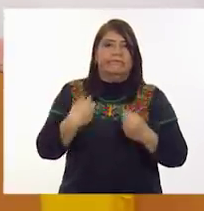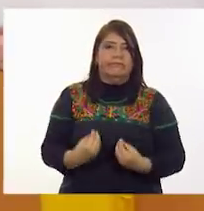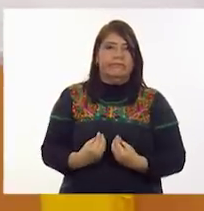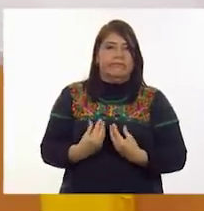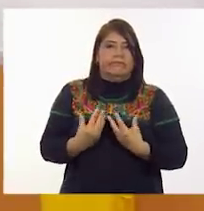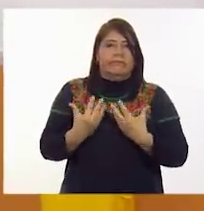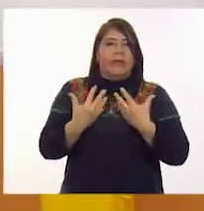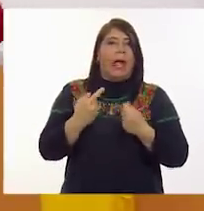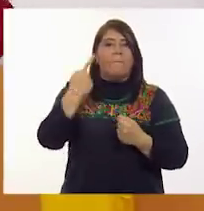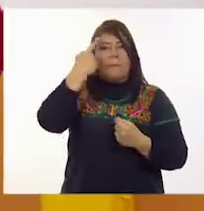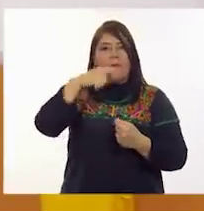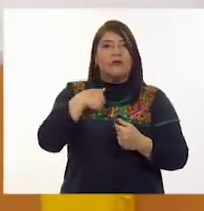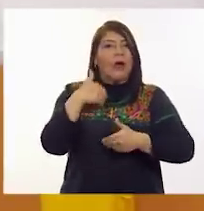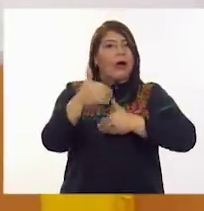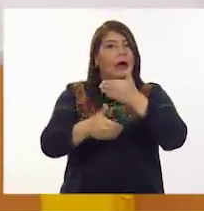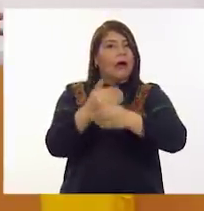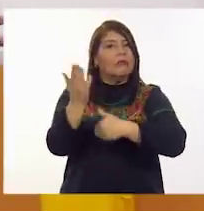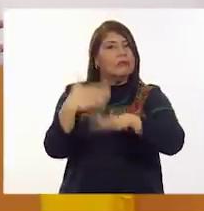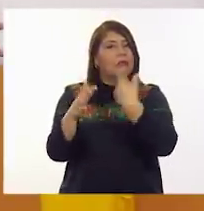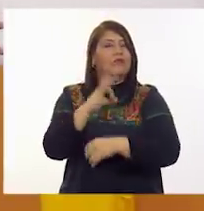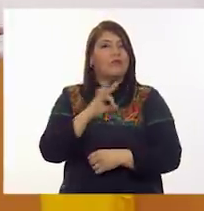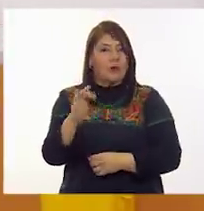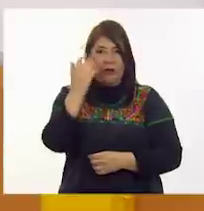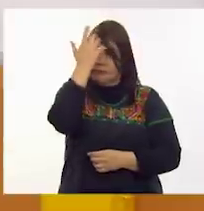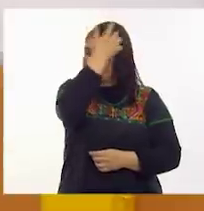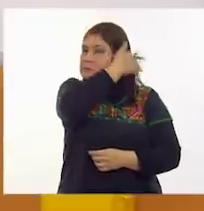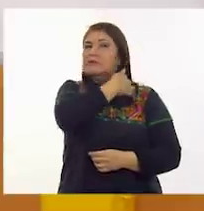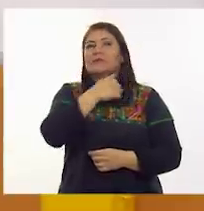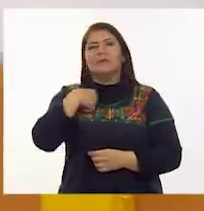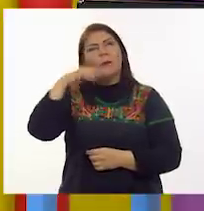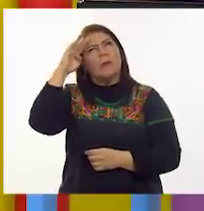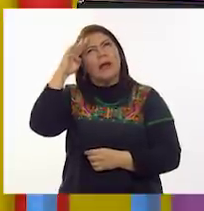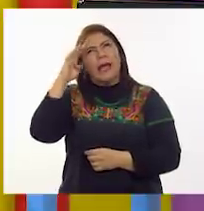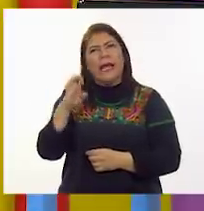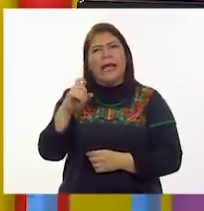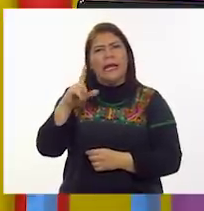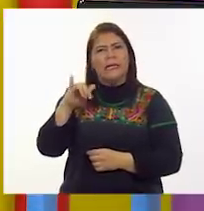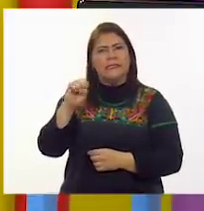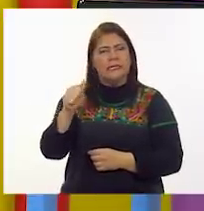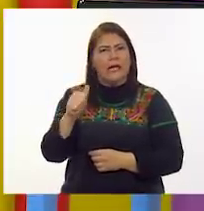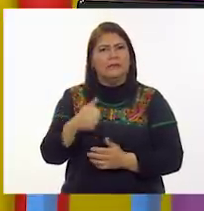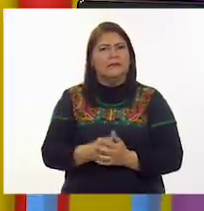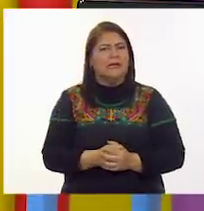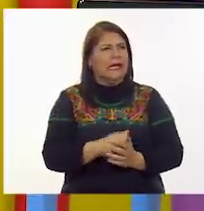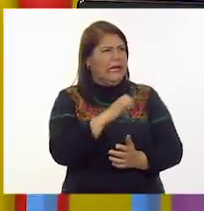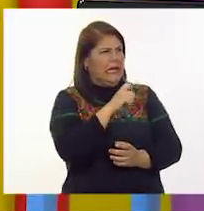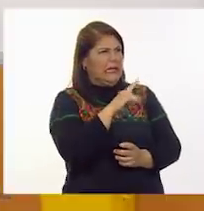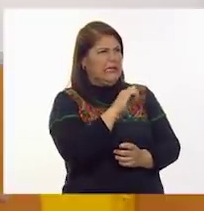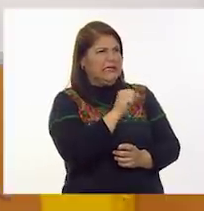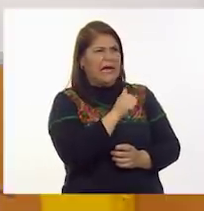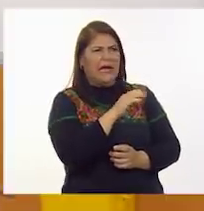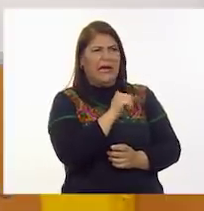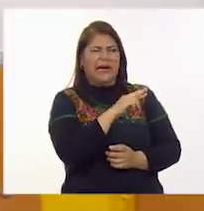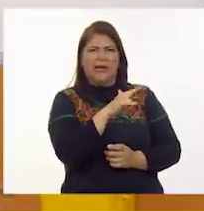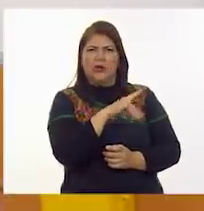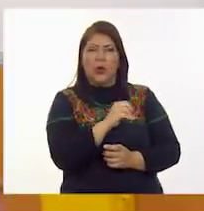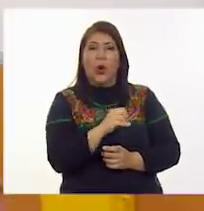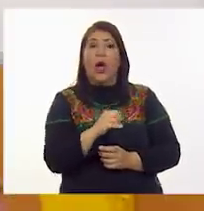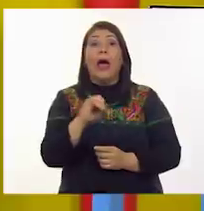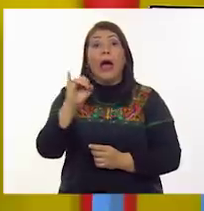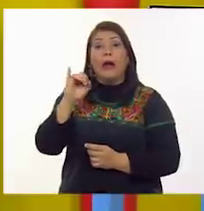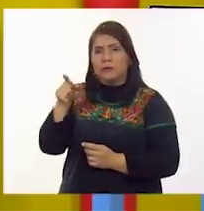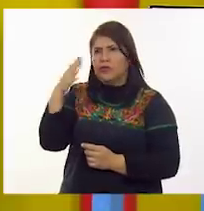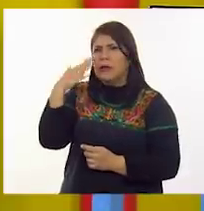bienestar. He pensado mucho, por ejemplo, en Elisa. ¿En Elisa Carrillo? ¿Sabes quién es? ¡La